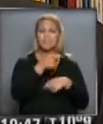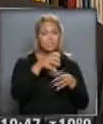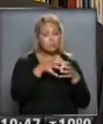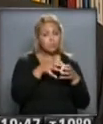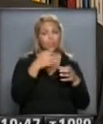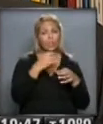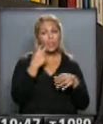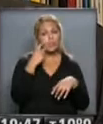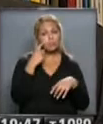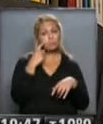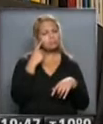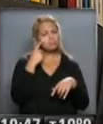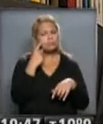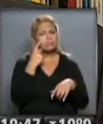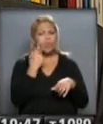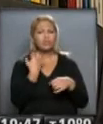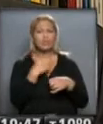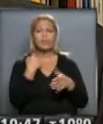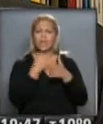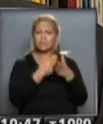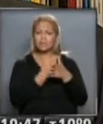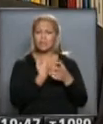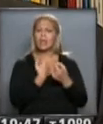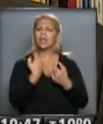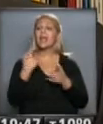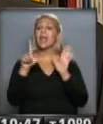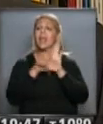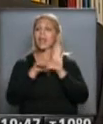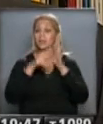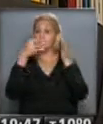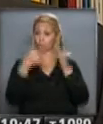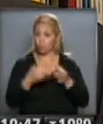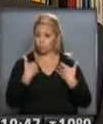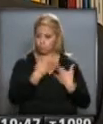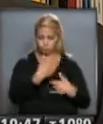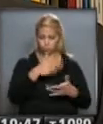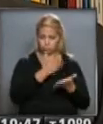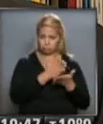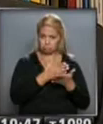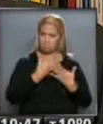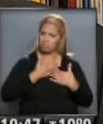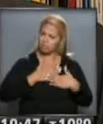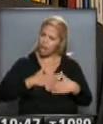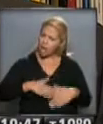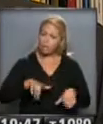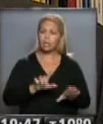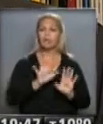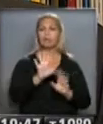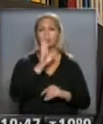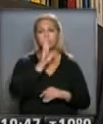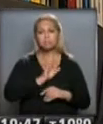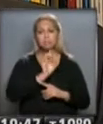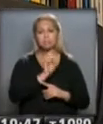velar porque se cumplan las leyes, lo vamos a hacer de manera estricta, pero serena, prudentemente,